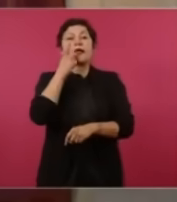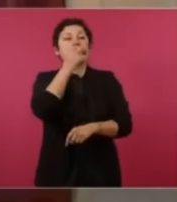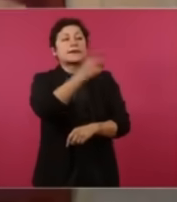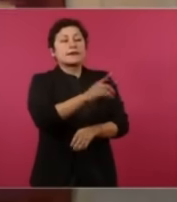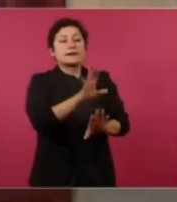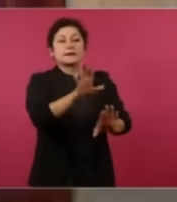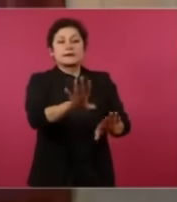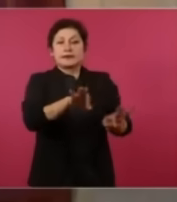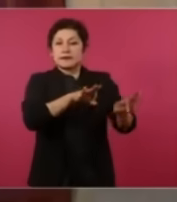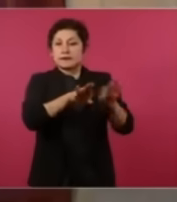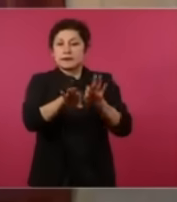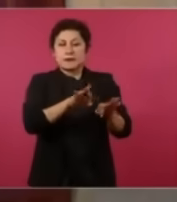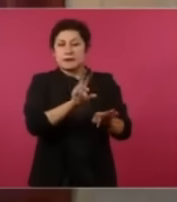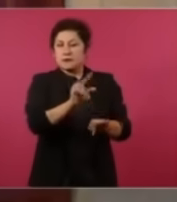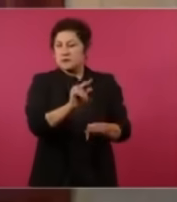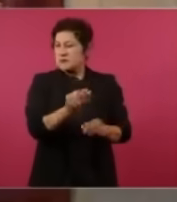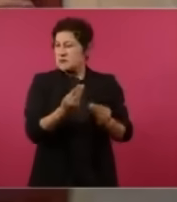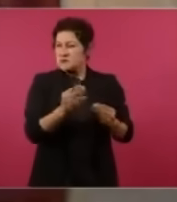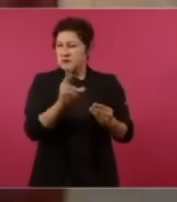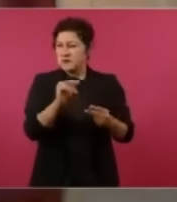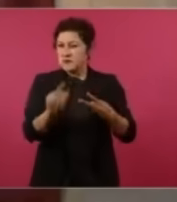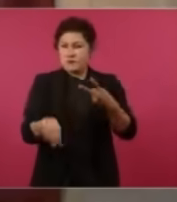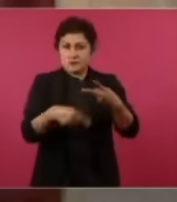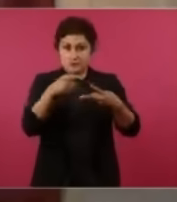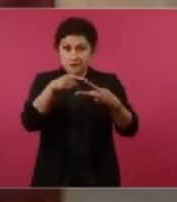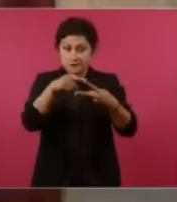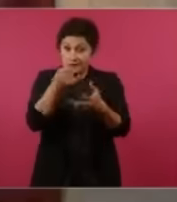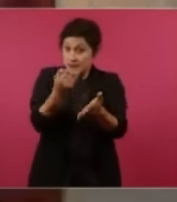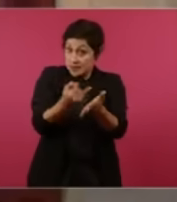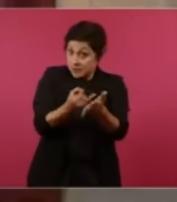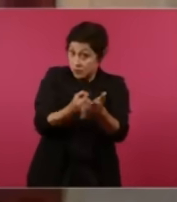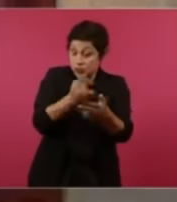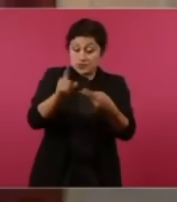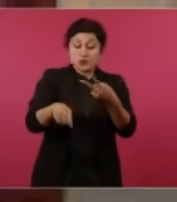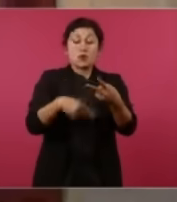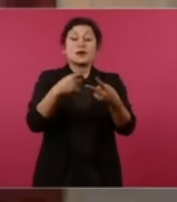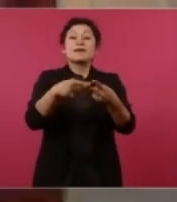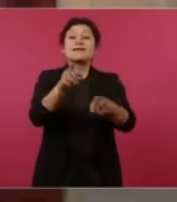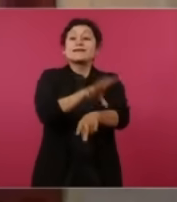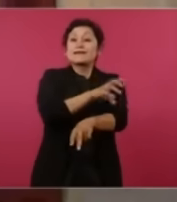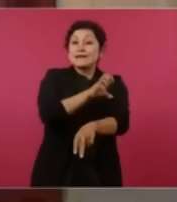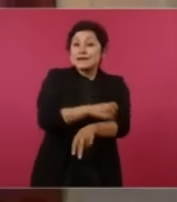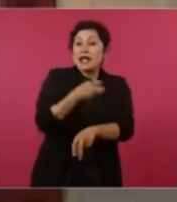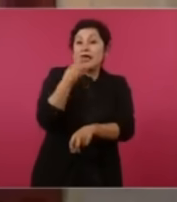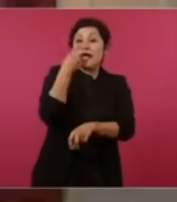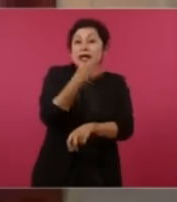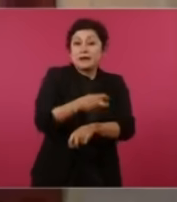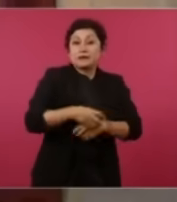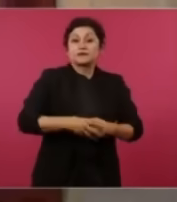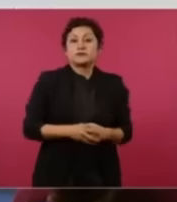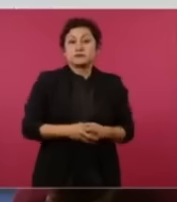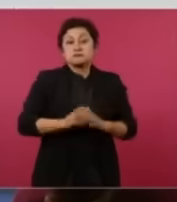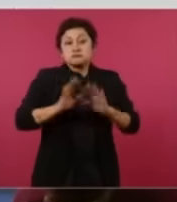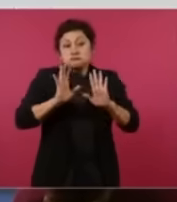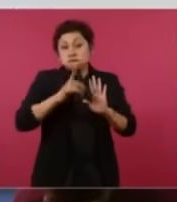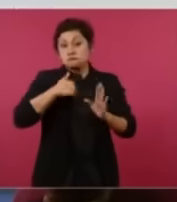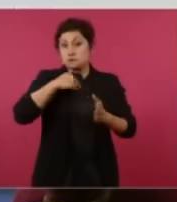que son impuestos y la parte energética. Ajá, muy bien. Yo creo que con esas dos